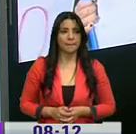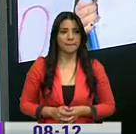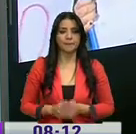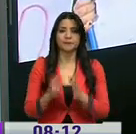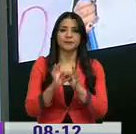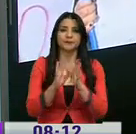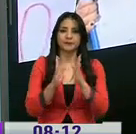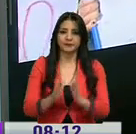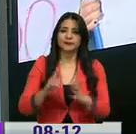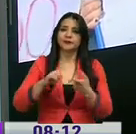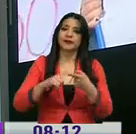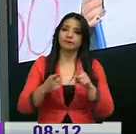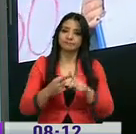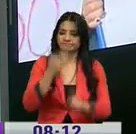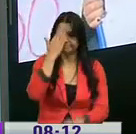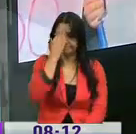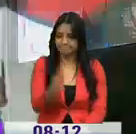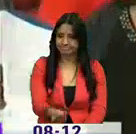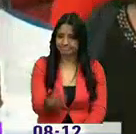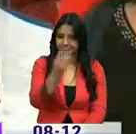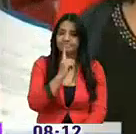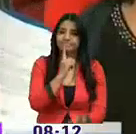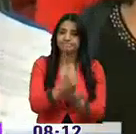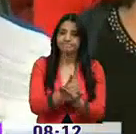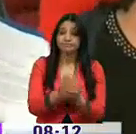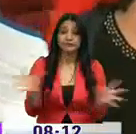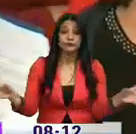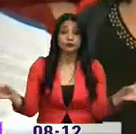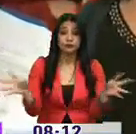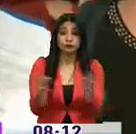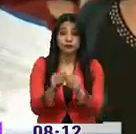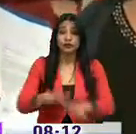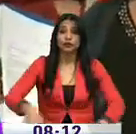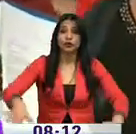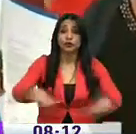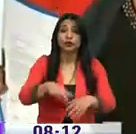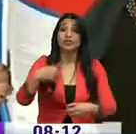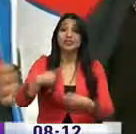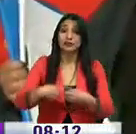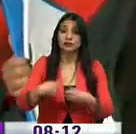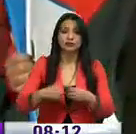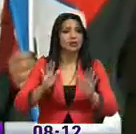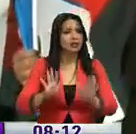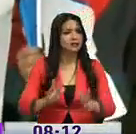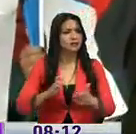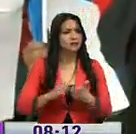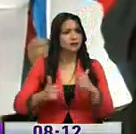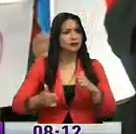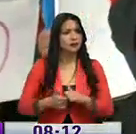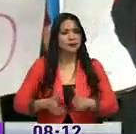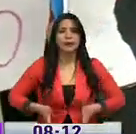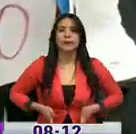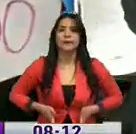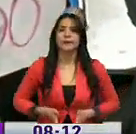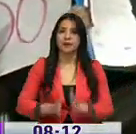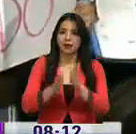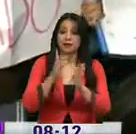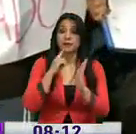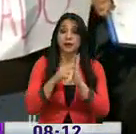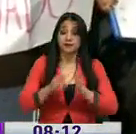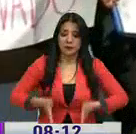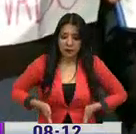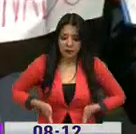Roberto, amigos, que tengan un excelente día. Así es, en todos los sectores de la capital hay este tipo de problemas con las vías. Esta es una de las